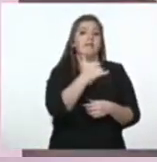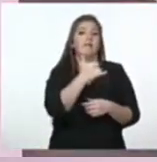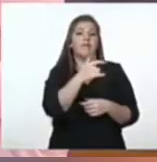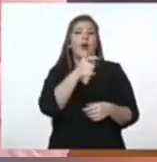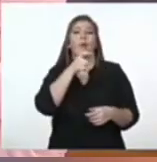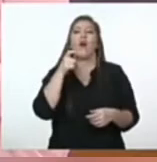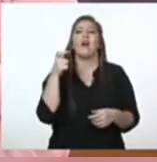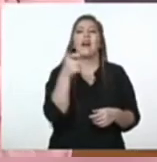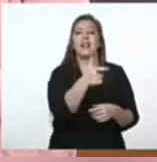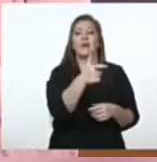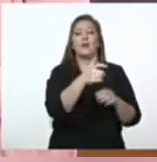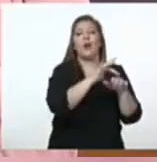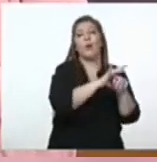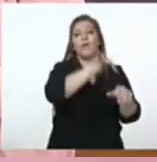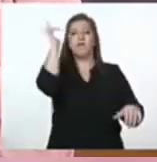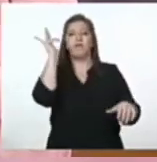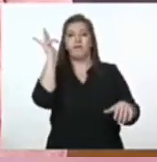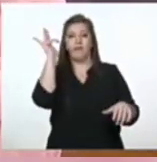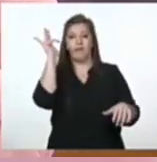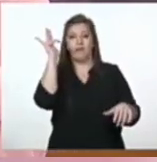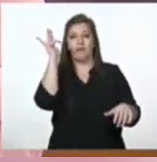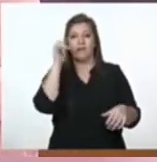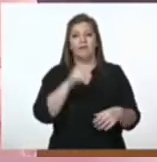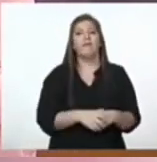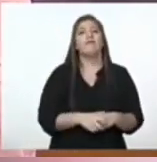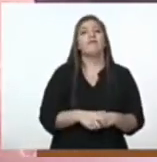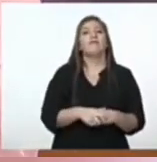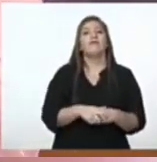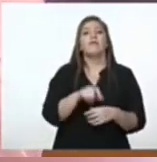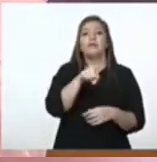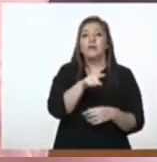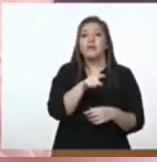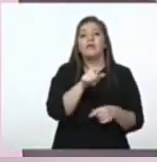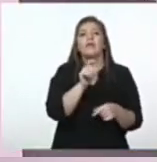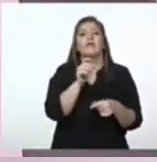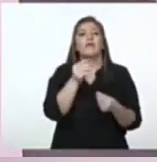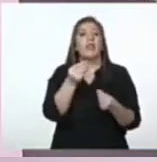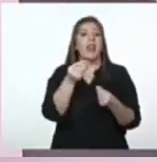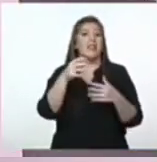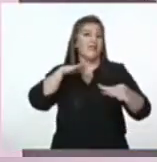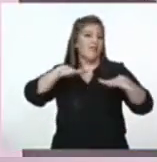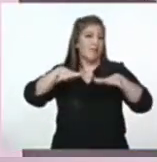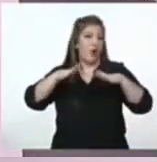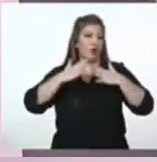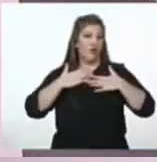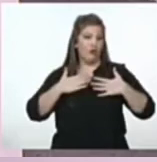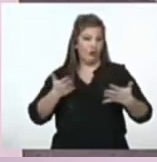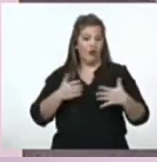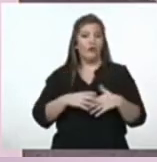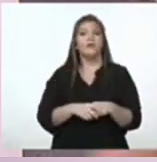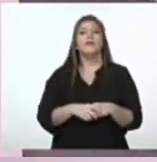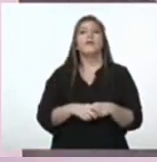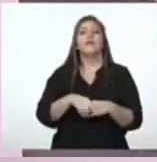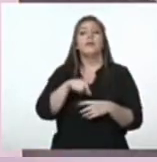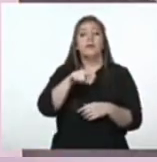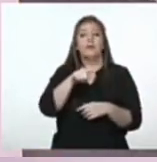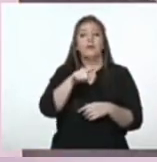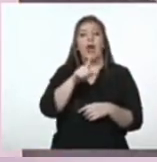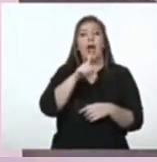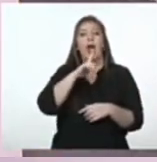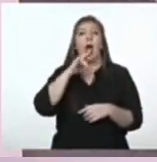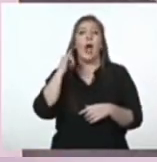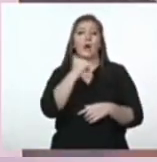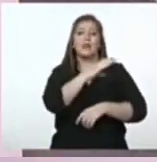mano! Exactamente, Sí. eferentes, ¿sí? Que son que es motora esta vía, a donde le va a decir a